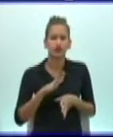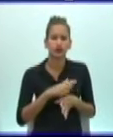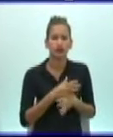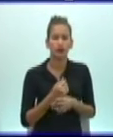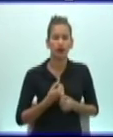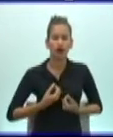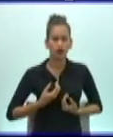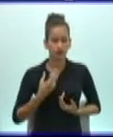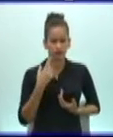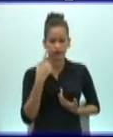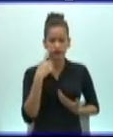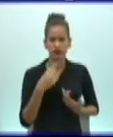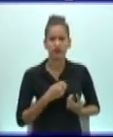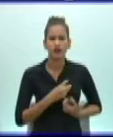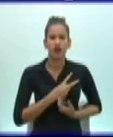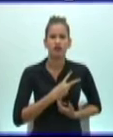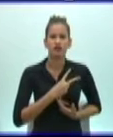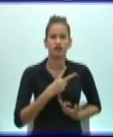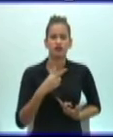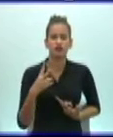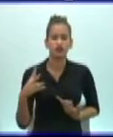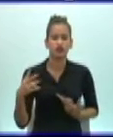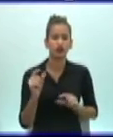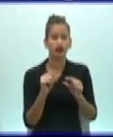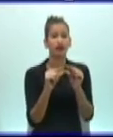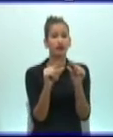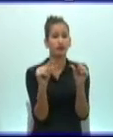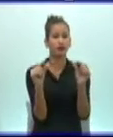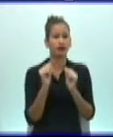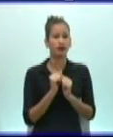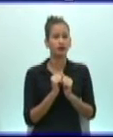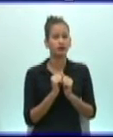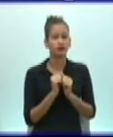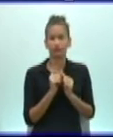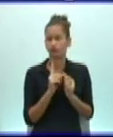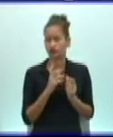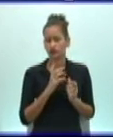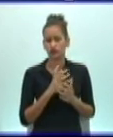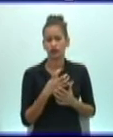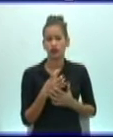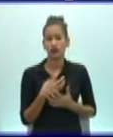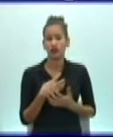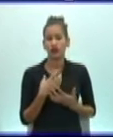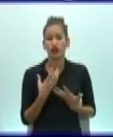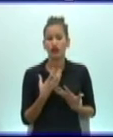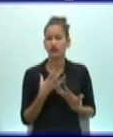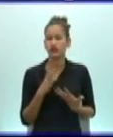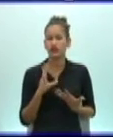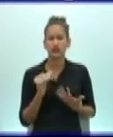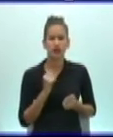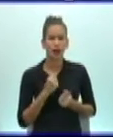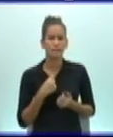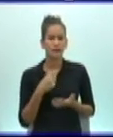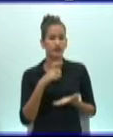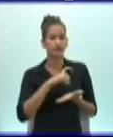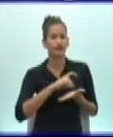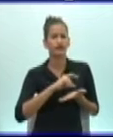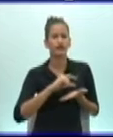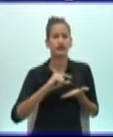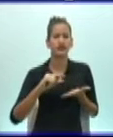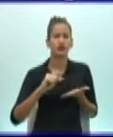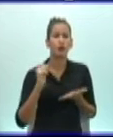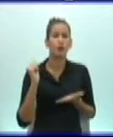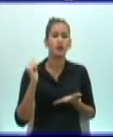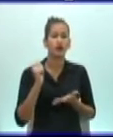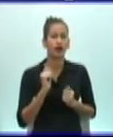que el verso manifiesta, porque mi verso es como un puñal, él lo define como un arma